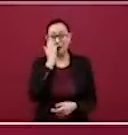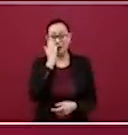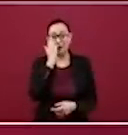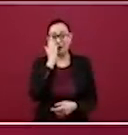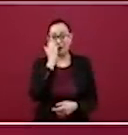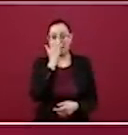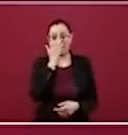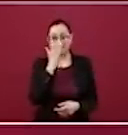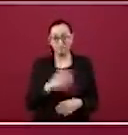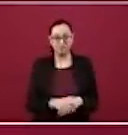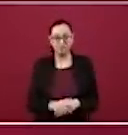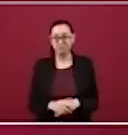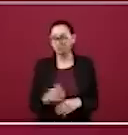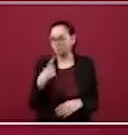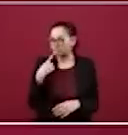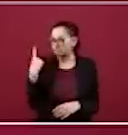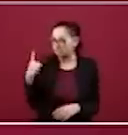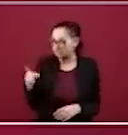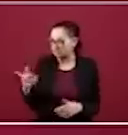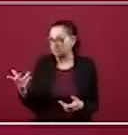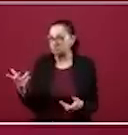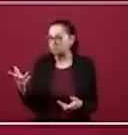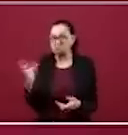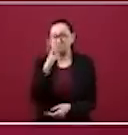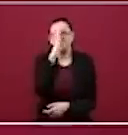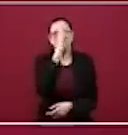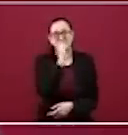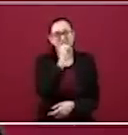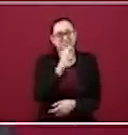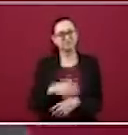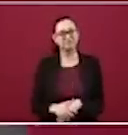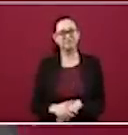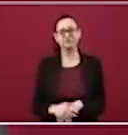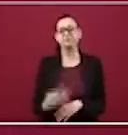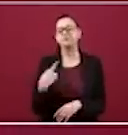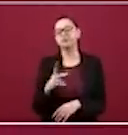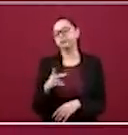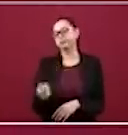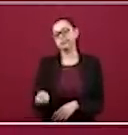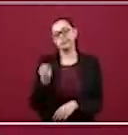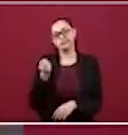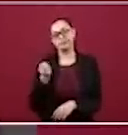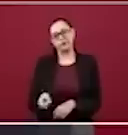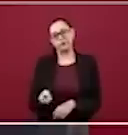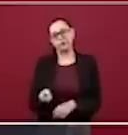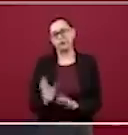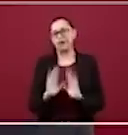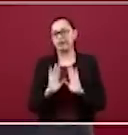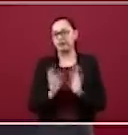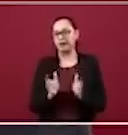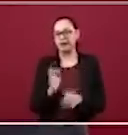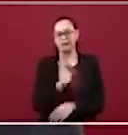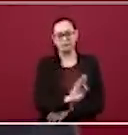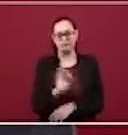Y es inapelable lo que decía, pero afortunadamente se les están venciendo los